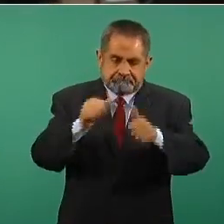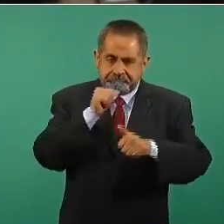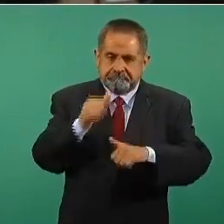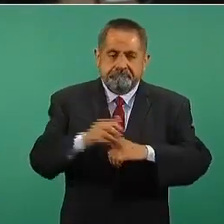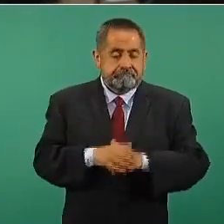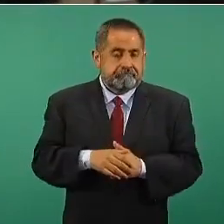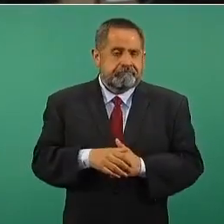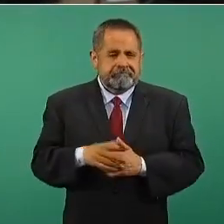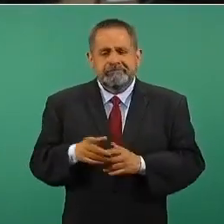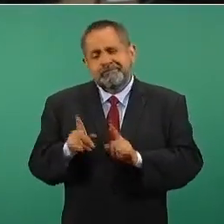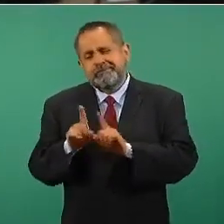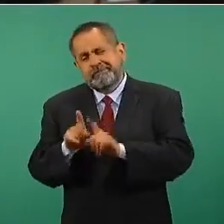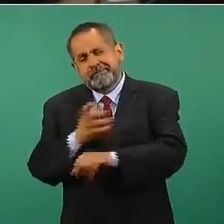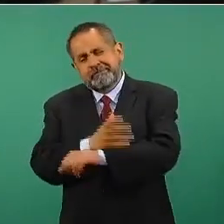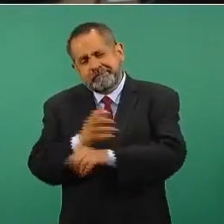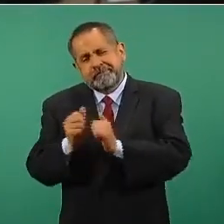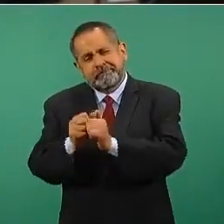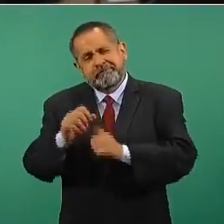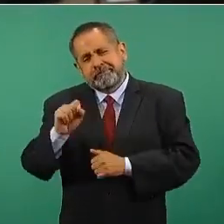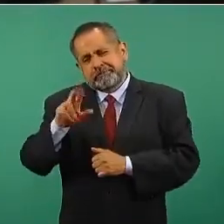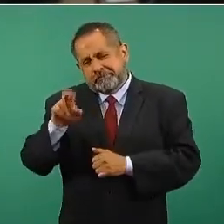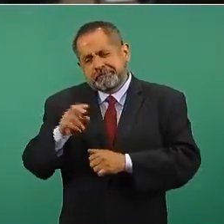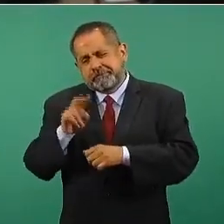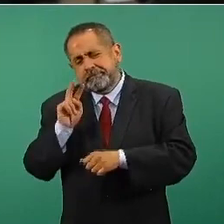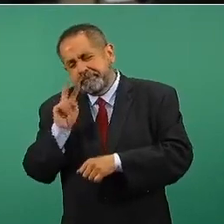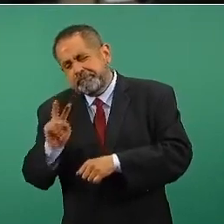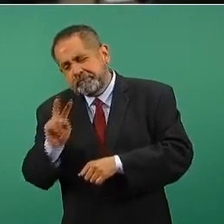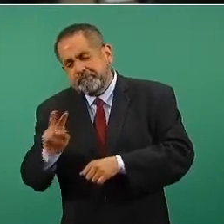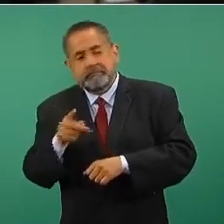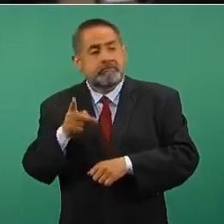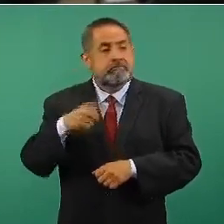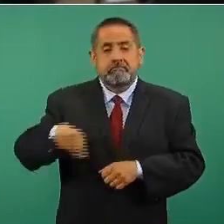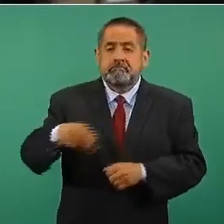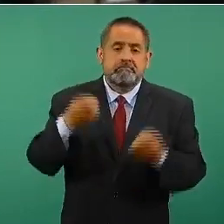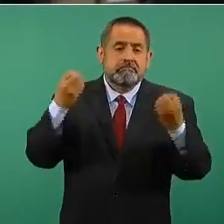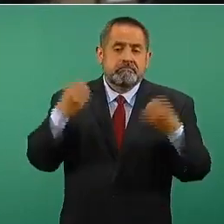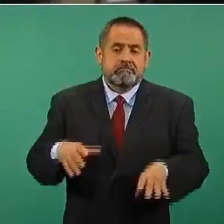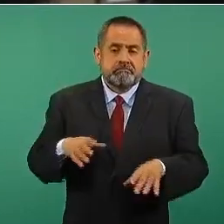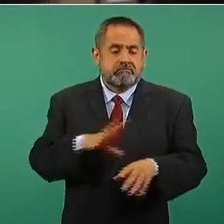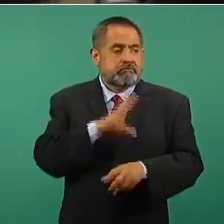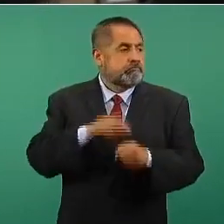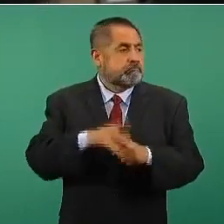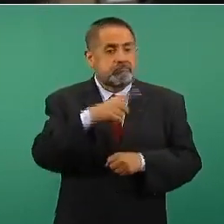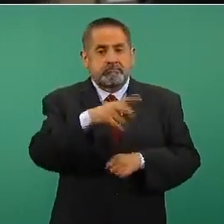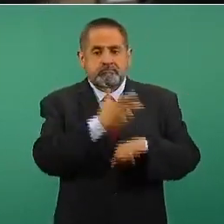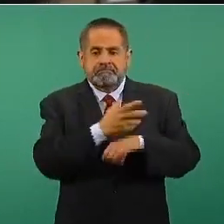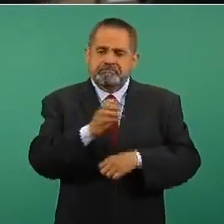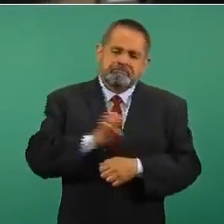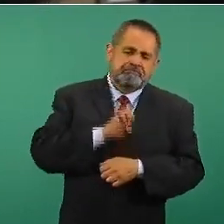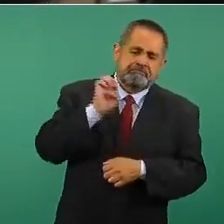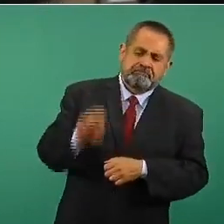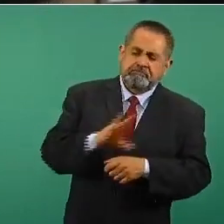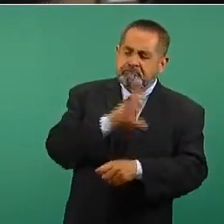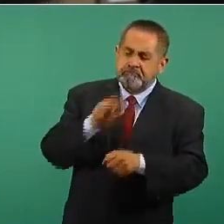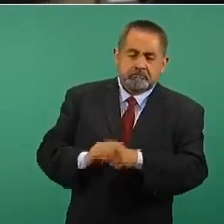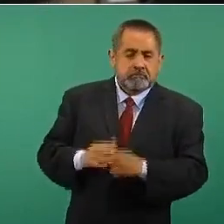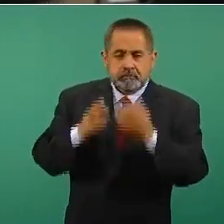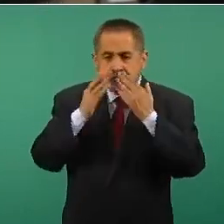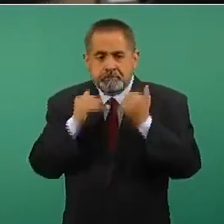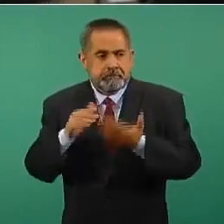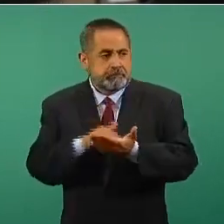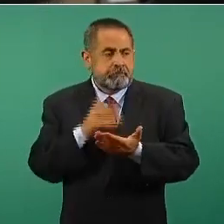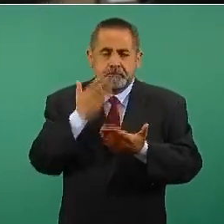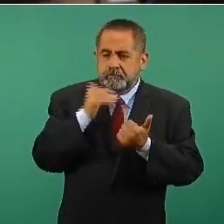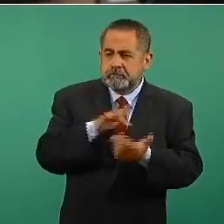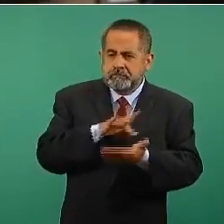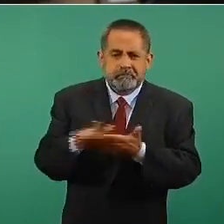un acompañamiento por parte de la Cancillería, pues estas personas lo perdieron todo, no tienen papeles, no tienen este